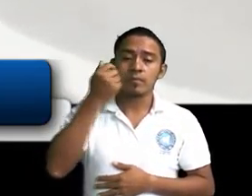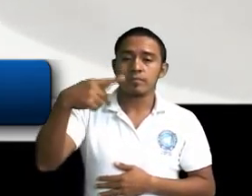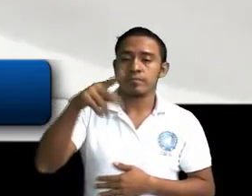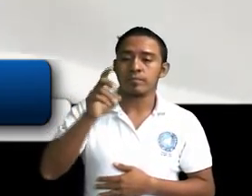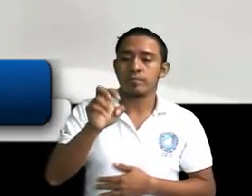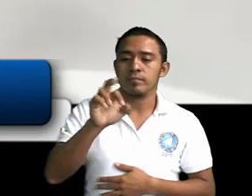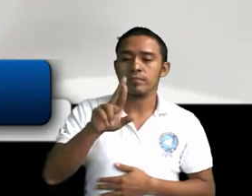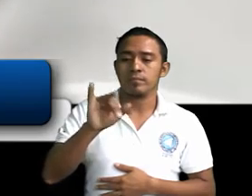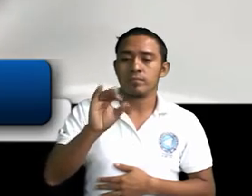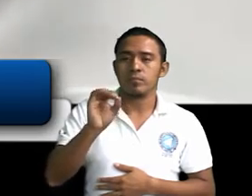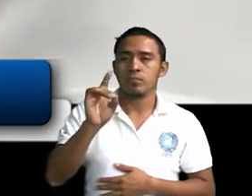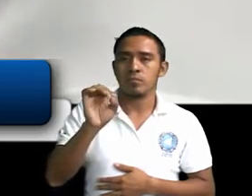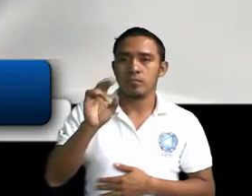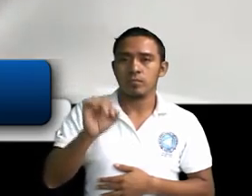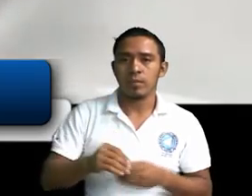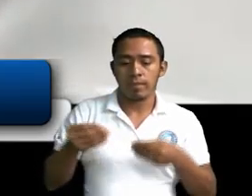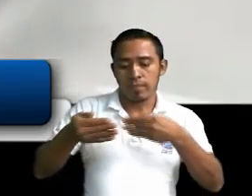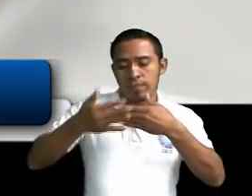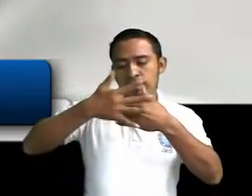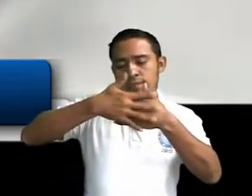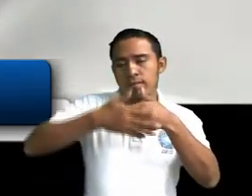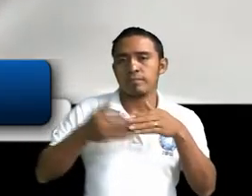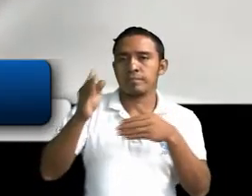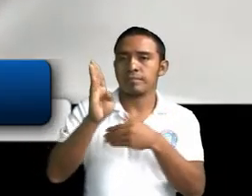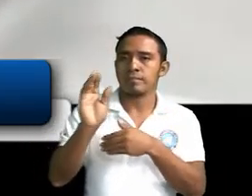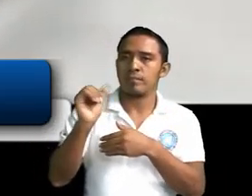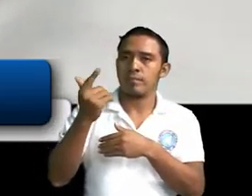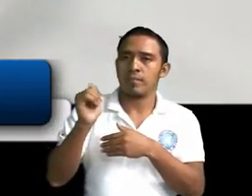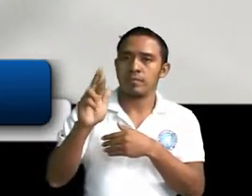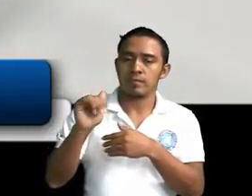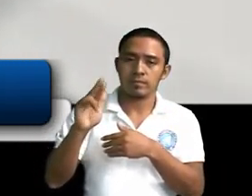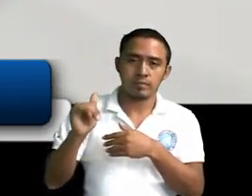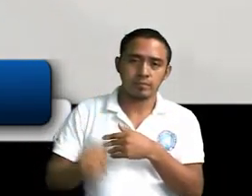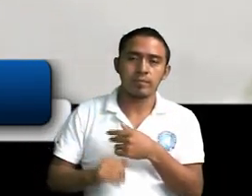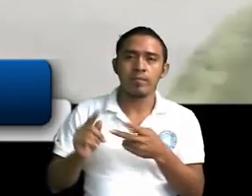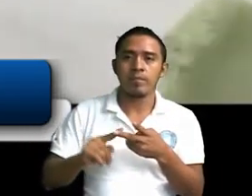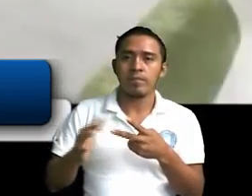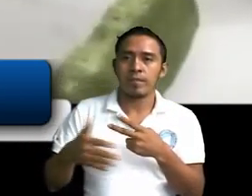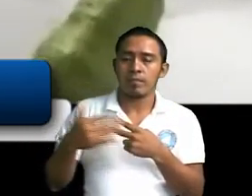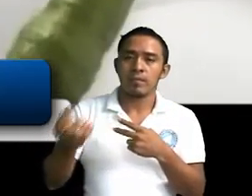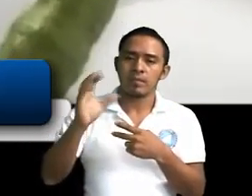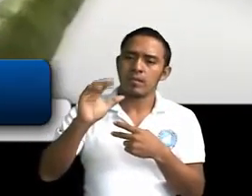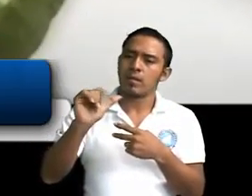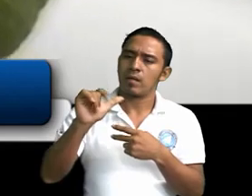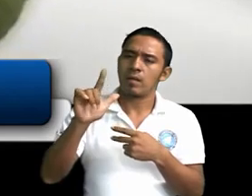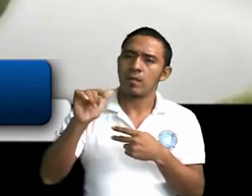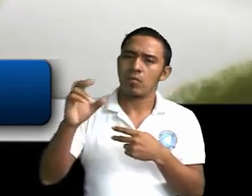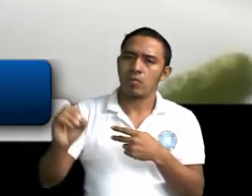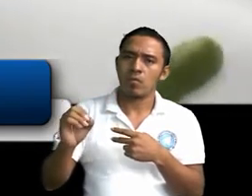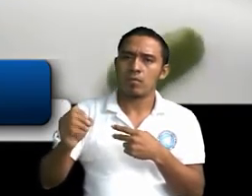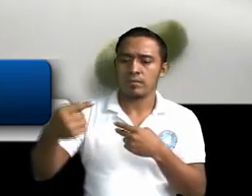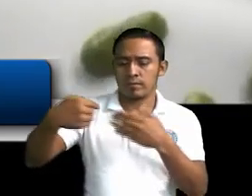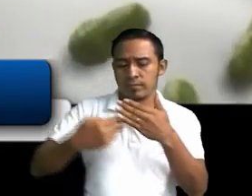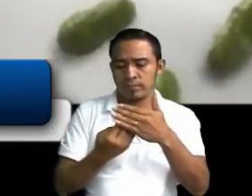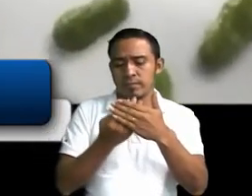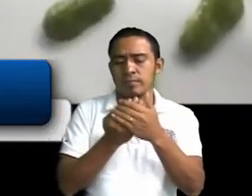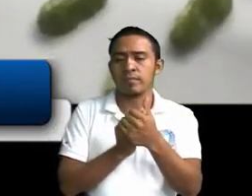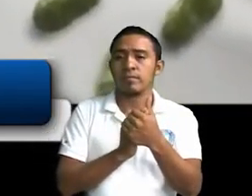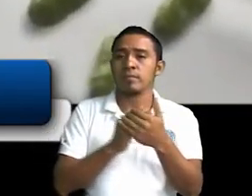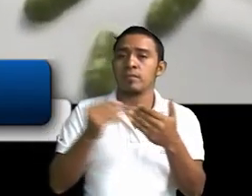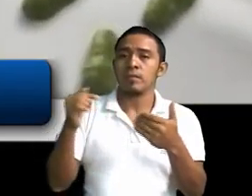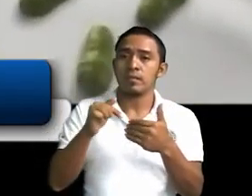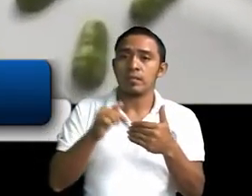a tener primero se forma la placa bacteriana posteriormente va a tener el cálculo dental este se ubica por debajo de la encía